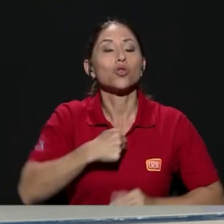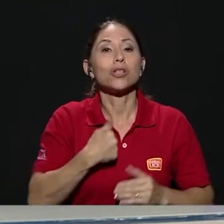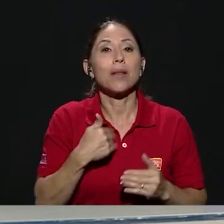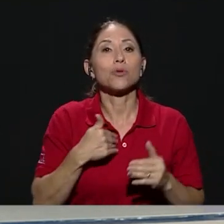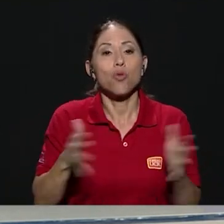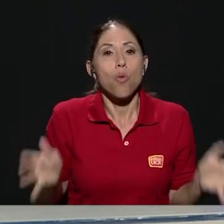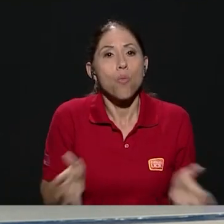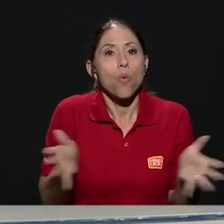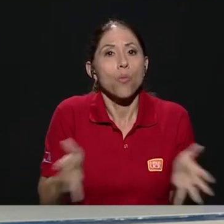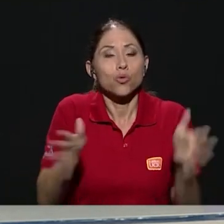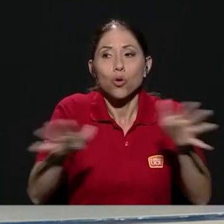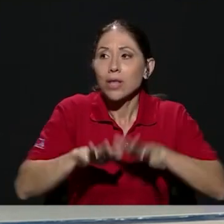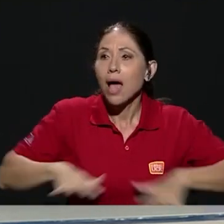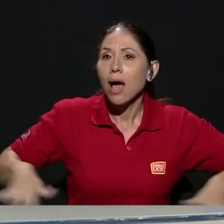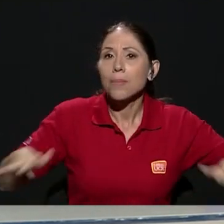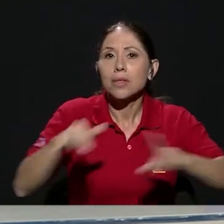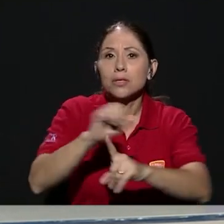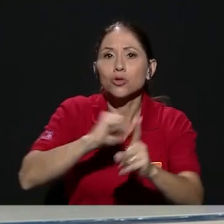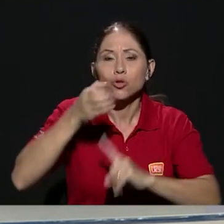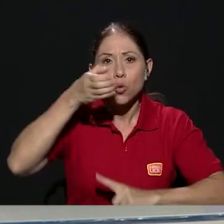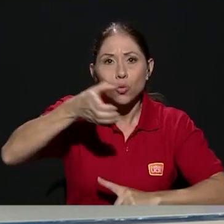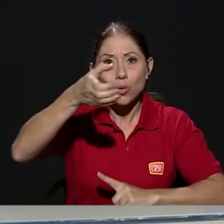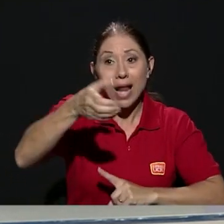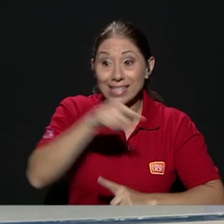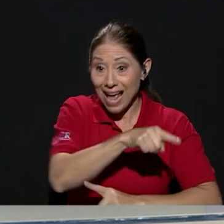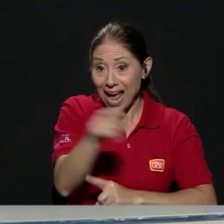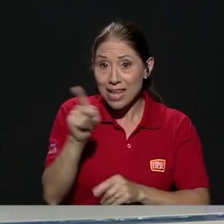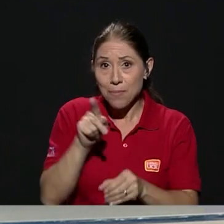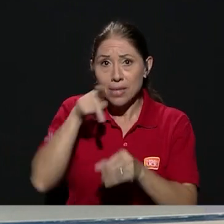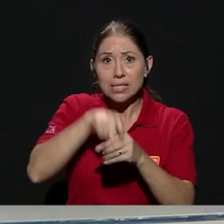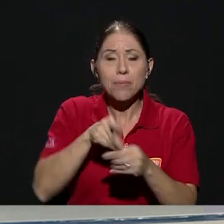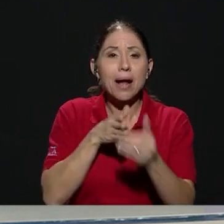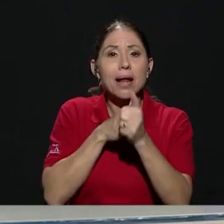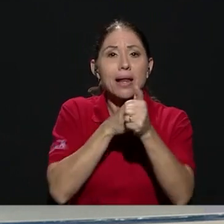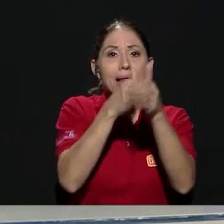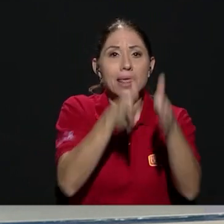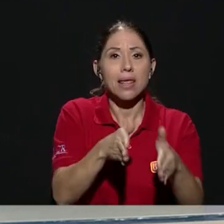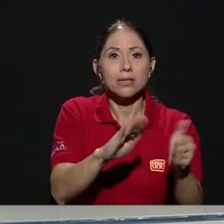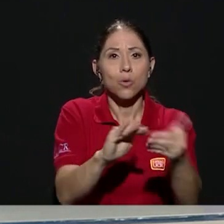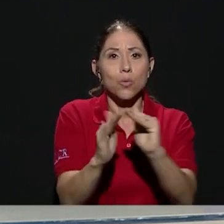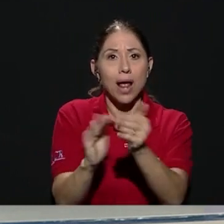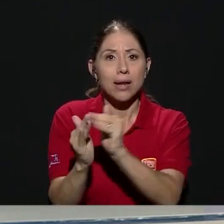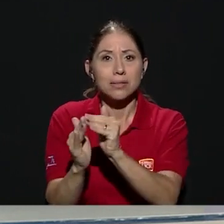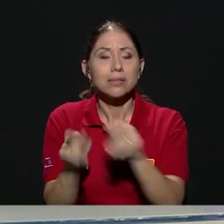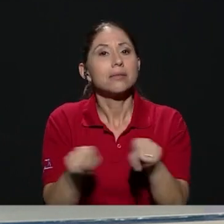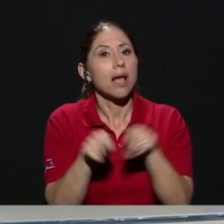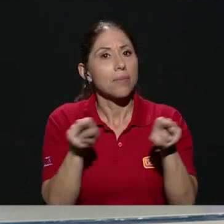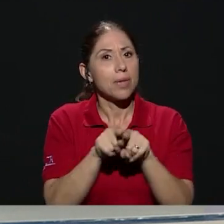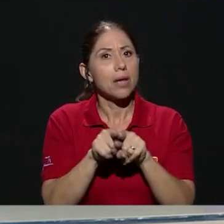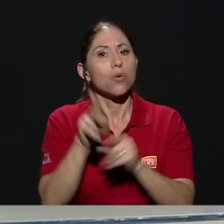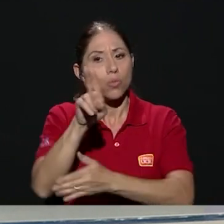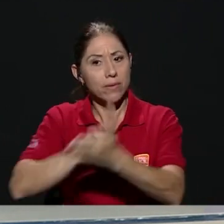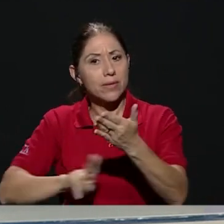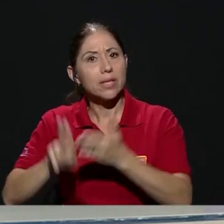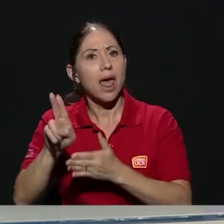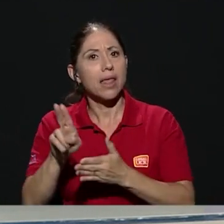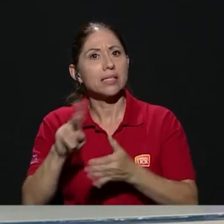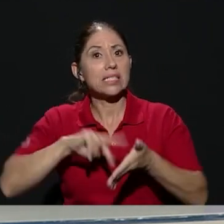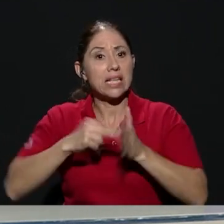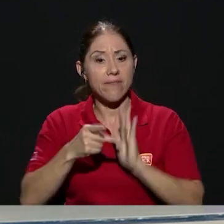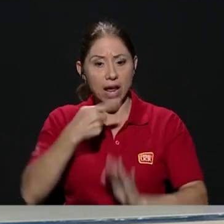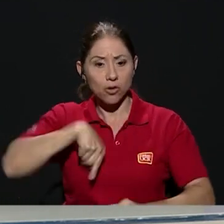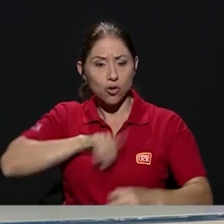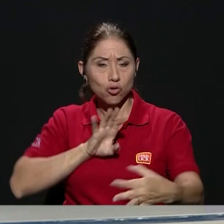promoción de ambientes socioculturales, ¿verdad?, en los que participan líderes comunales y las universidades también lo realizan, ¿verdad?, y es esa vinculación que nos